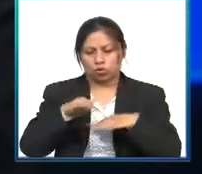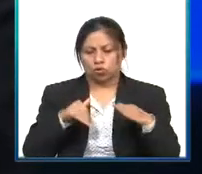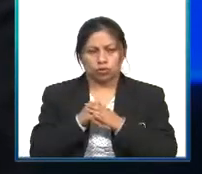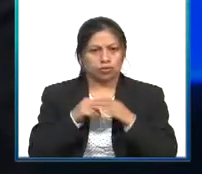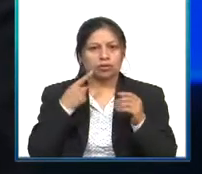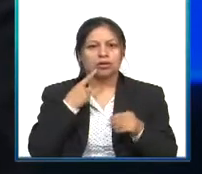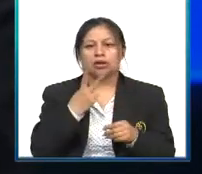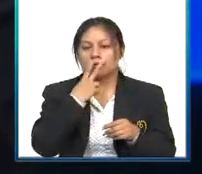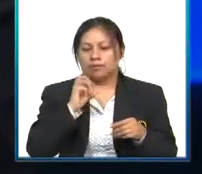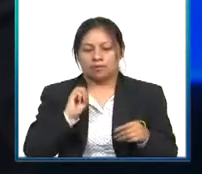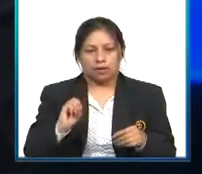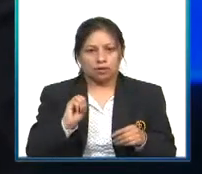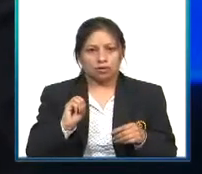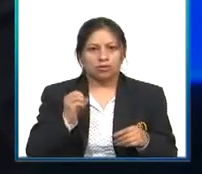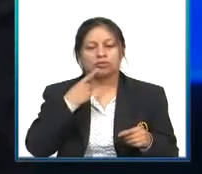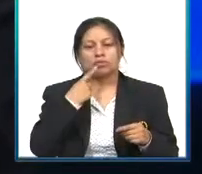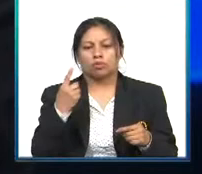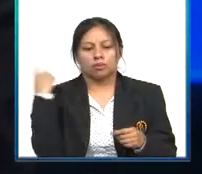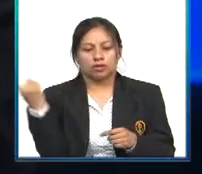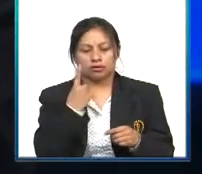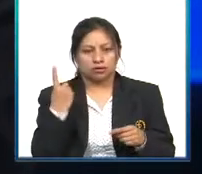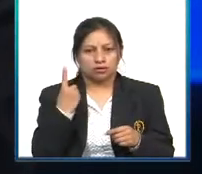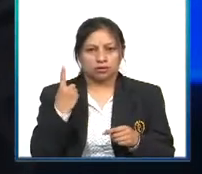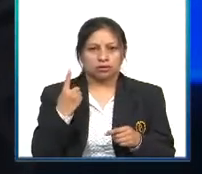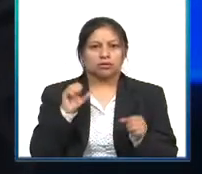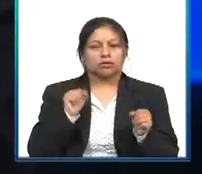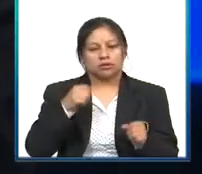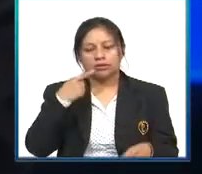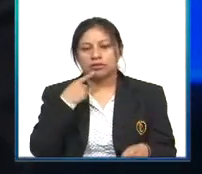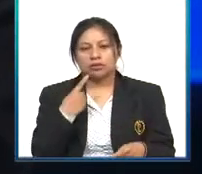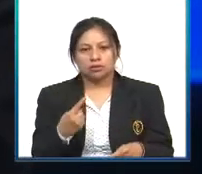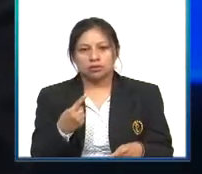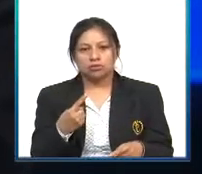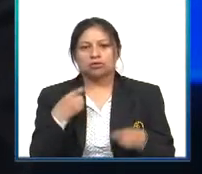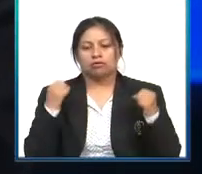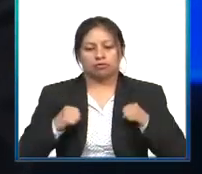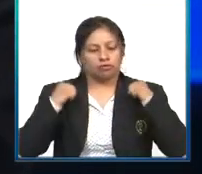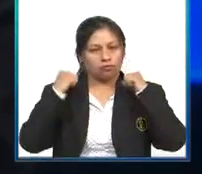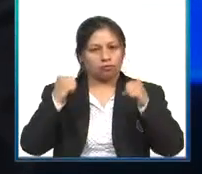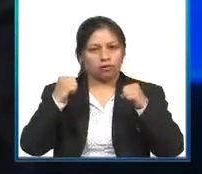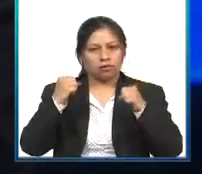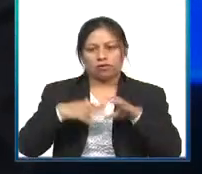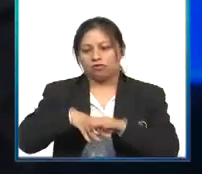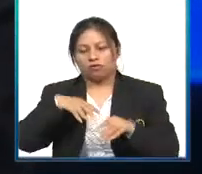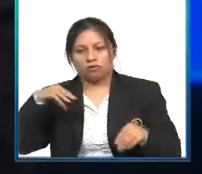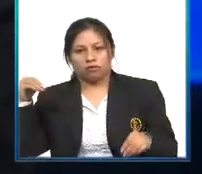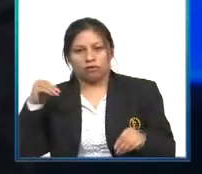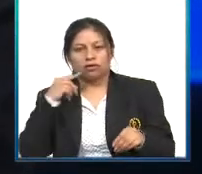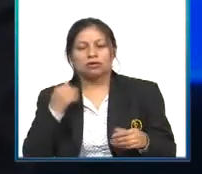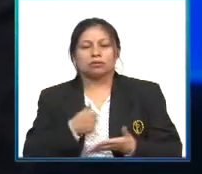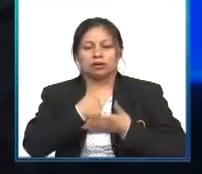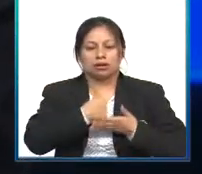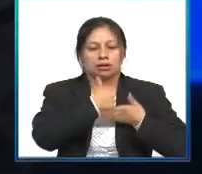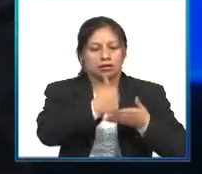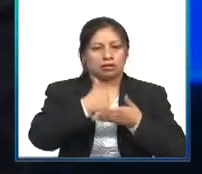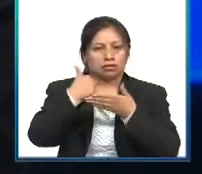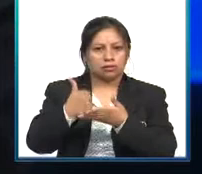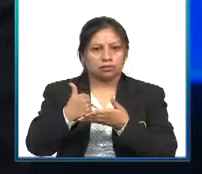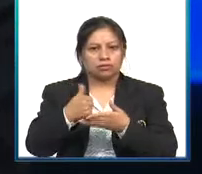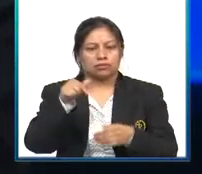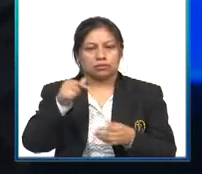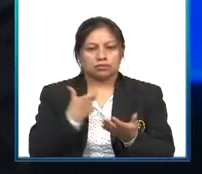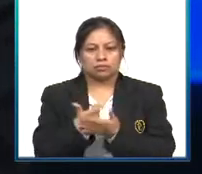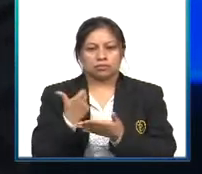por nuestros hermanos inmigrantes es muy importante, debido a que ellos, con su esfuerzo desde el exterior, contribuyen a